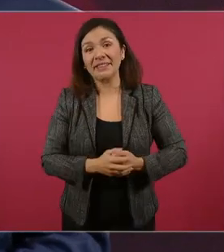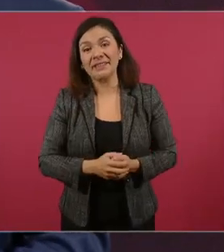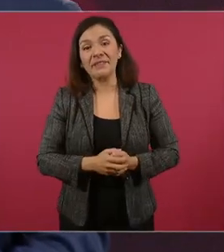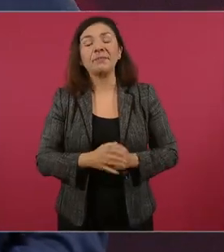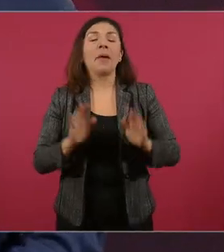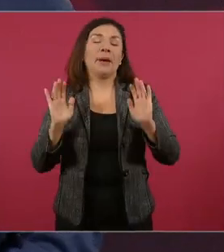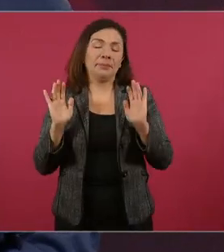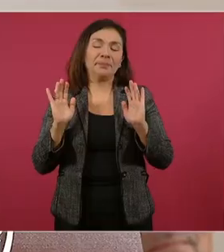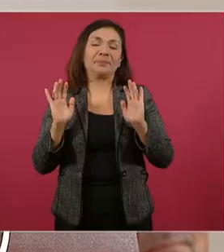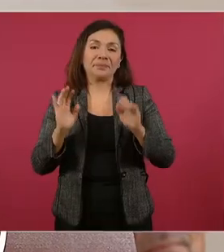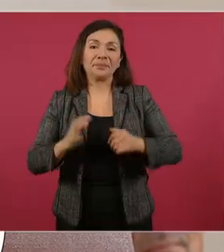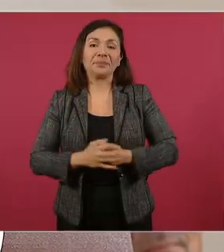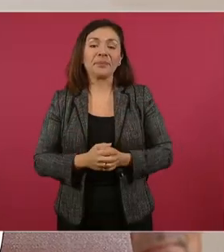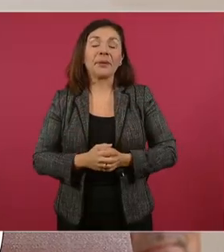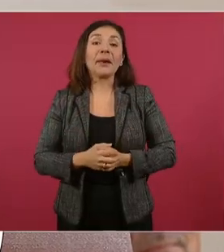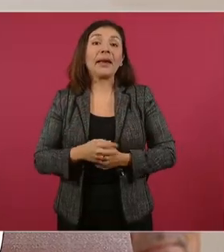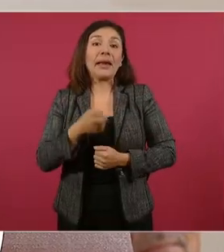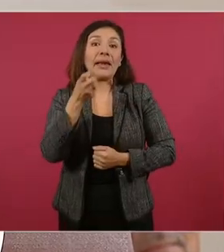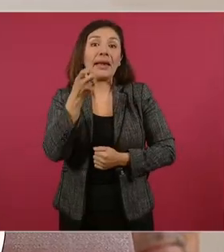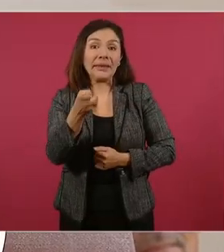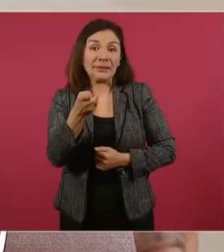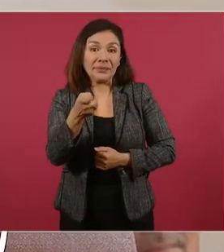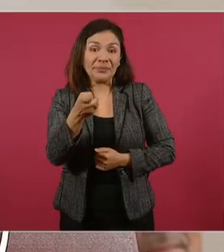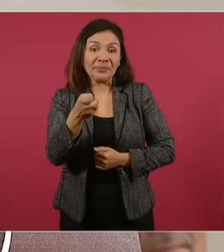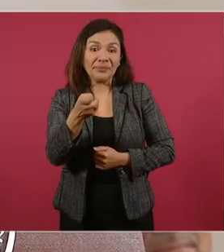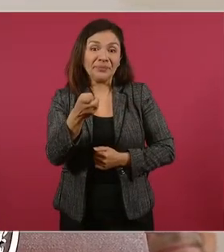el caso es que hay